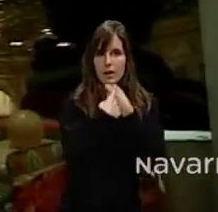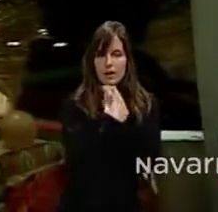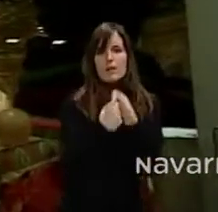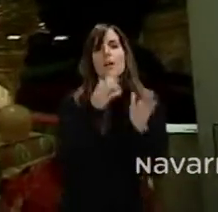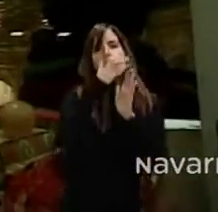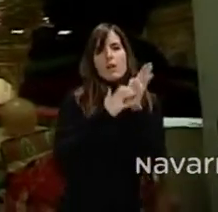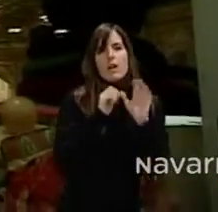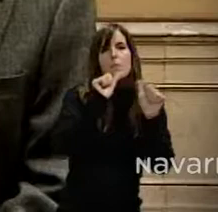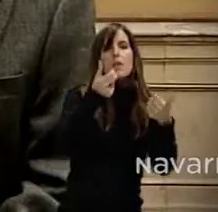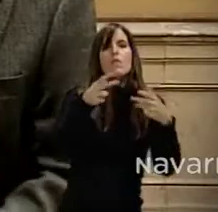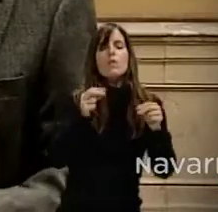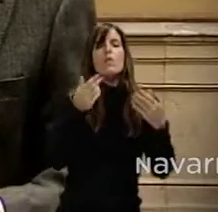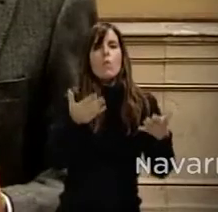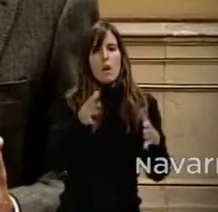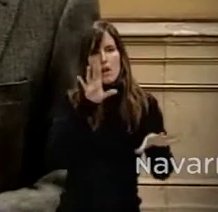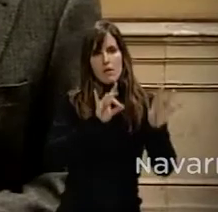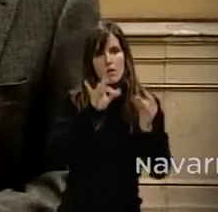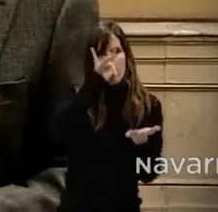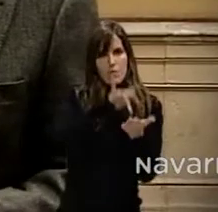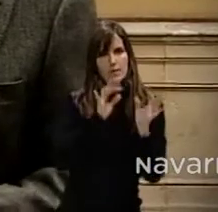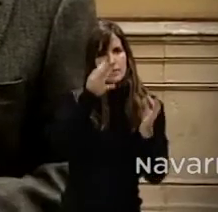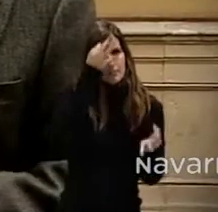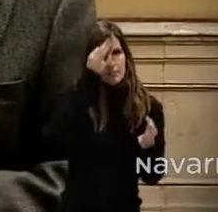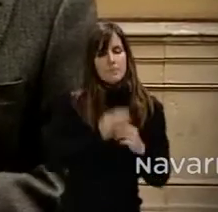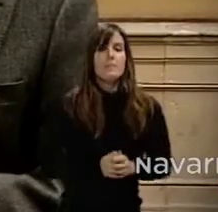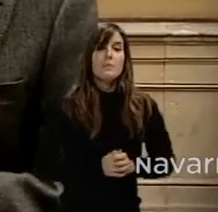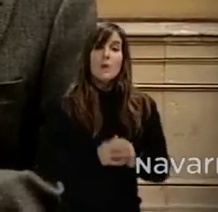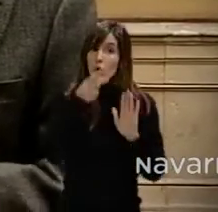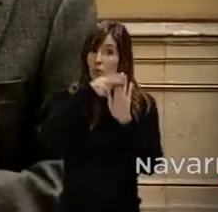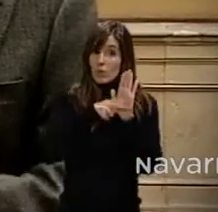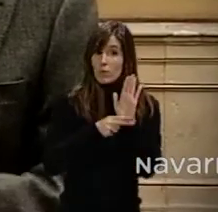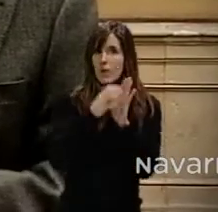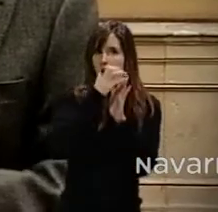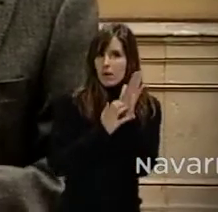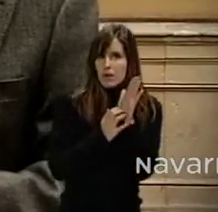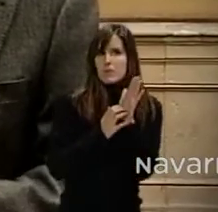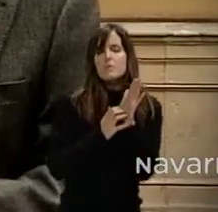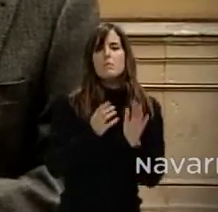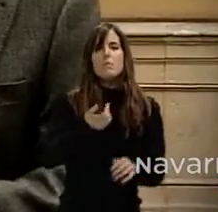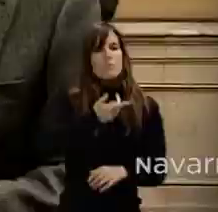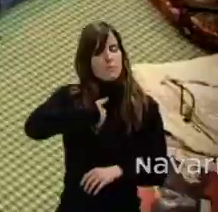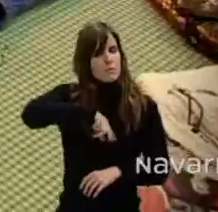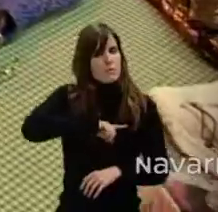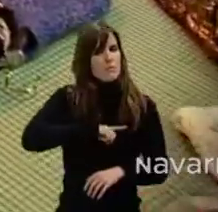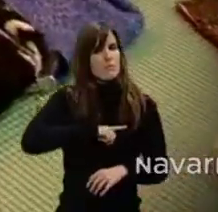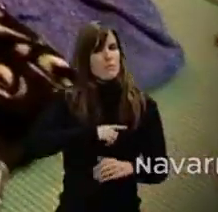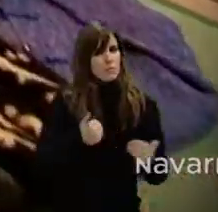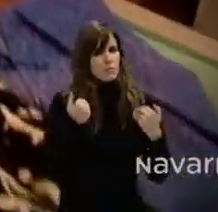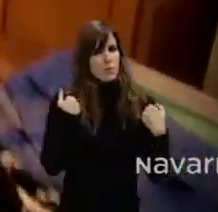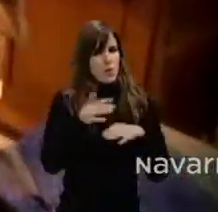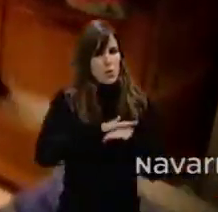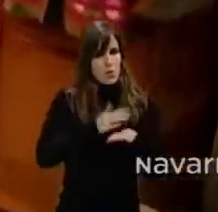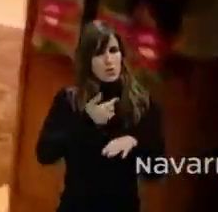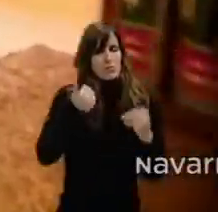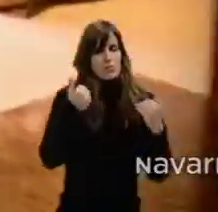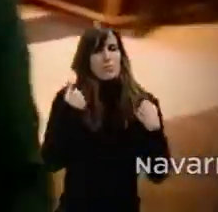en los que va a aplicar las rebajas. En toda esta normativa, evidentemente nos sentimos obligados por la